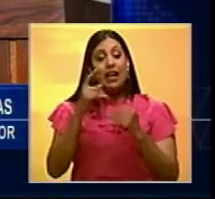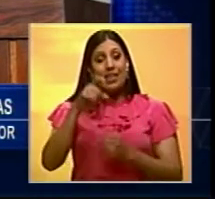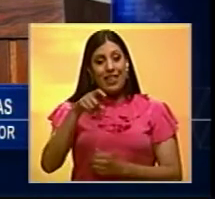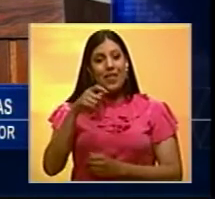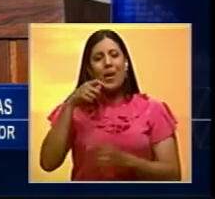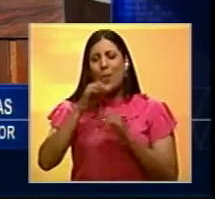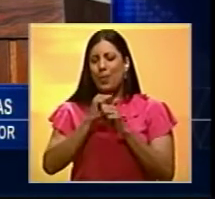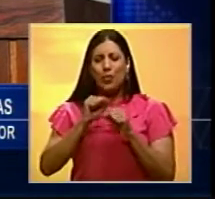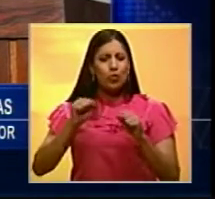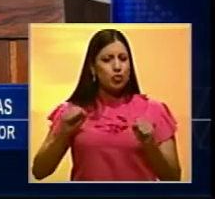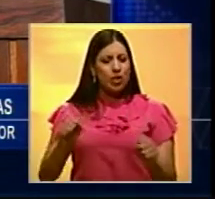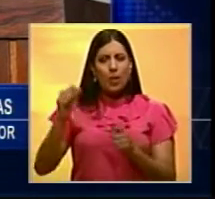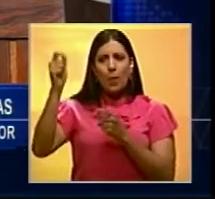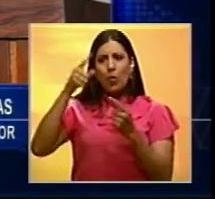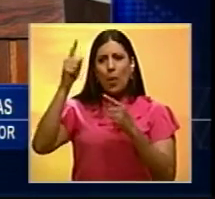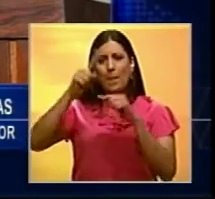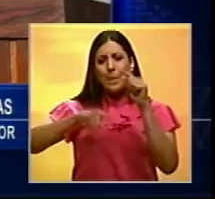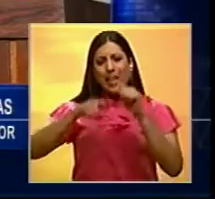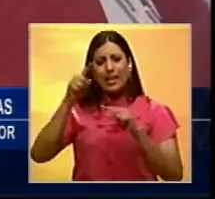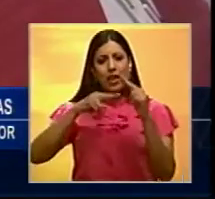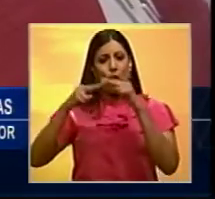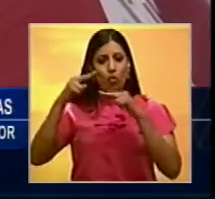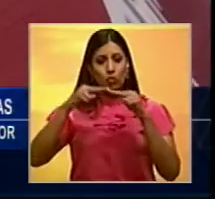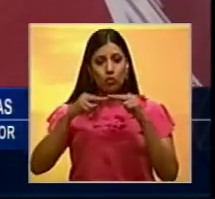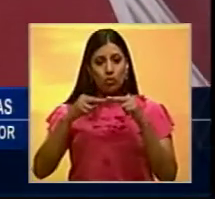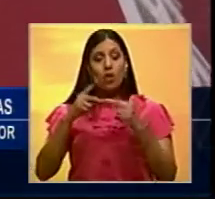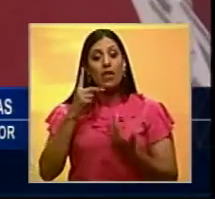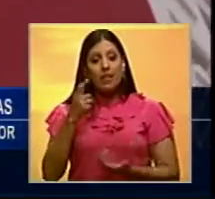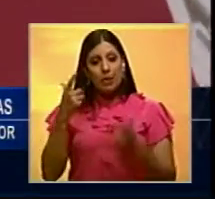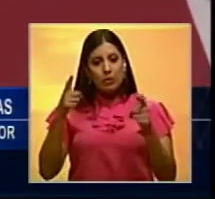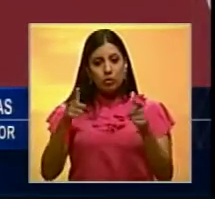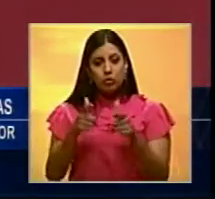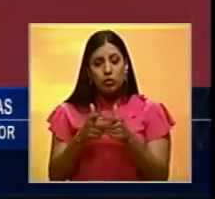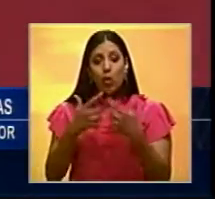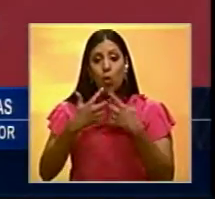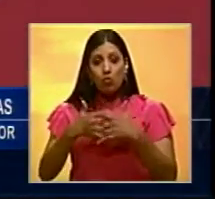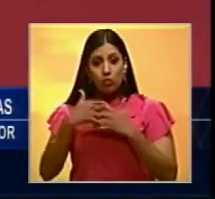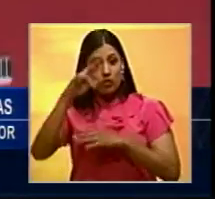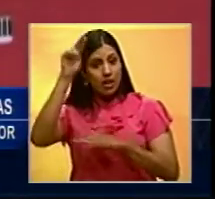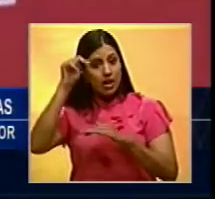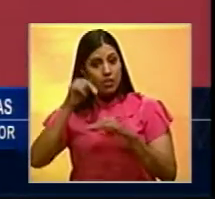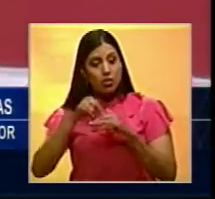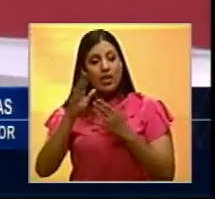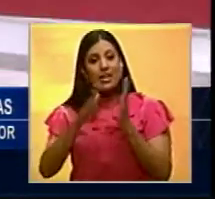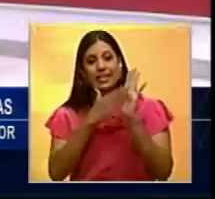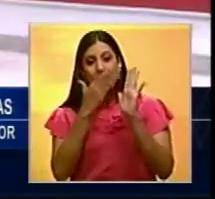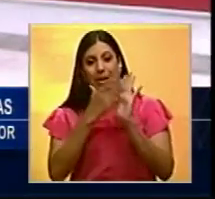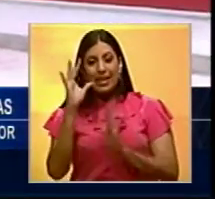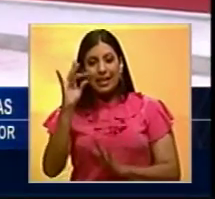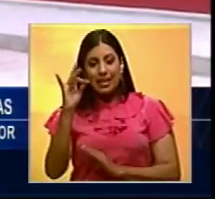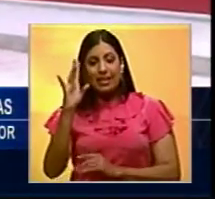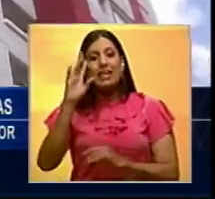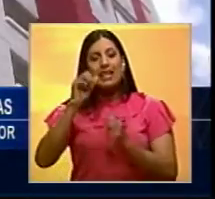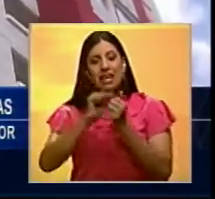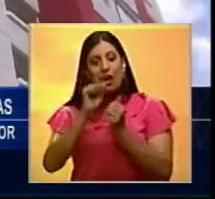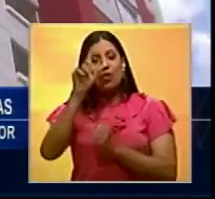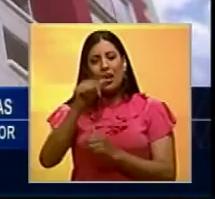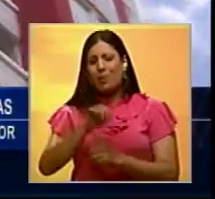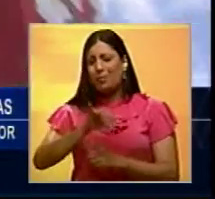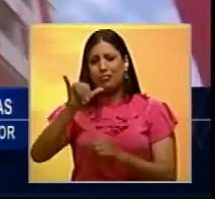hecho imposible importar materiales de construcción y la disminución de la producción nacional de cemento y acero ha llegado a